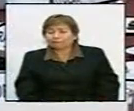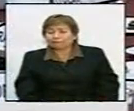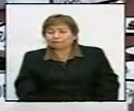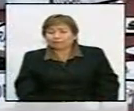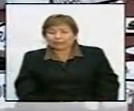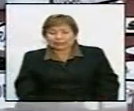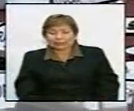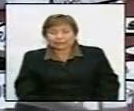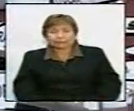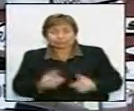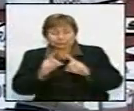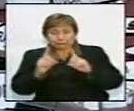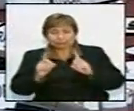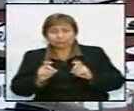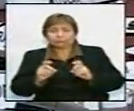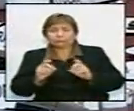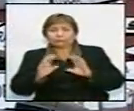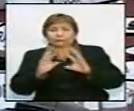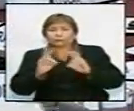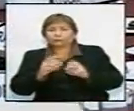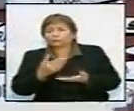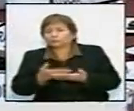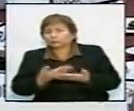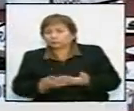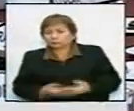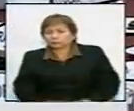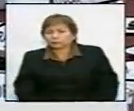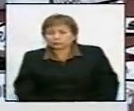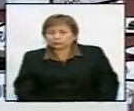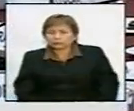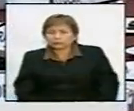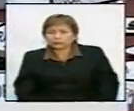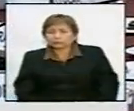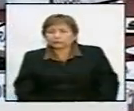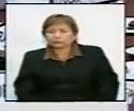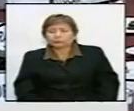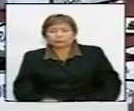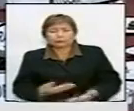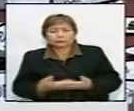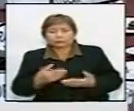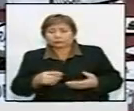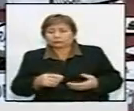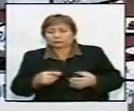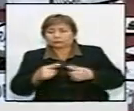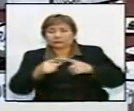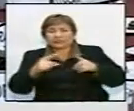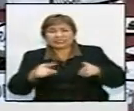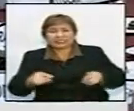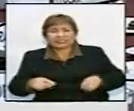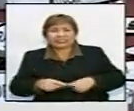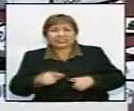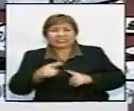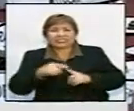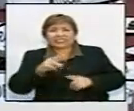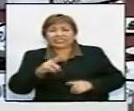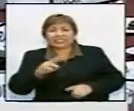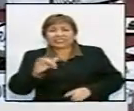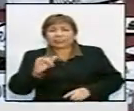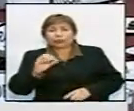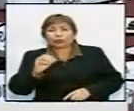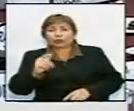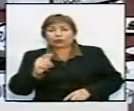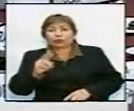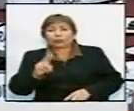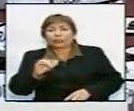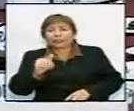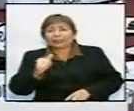Hay un tema de demarcación territorial que no le compete al Congreso, le compete a la Oficina de Demarcación Territorial. Sin embargo, acá se han